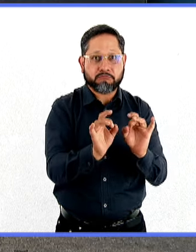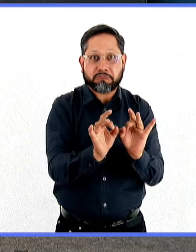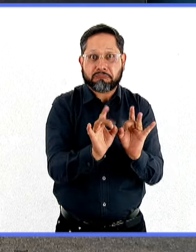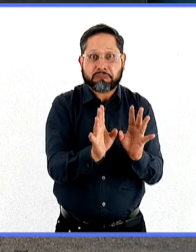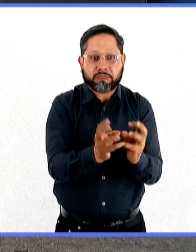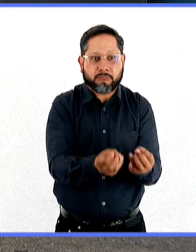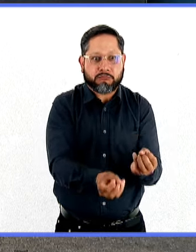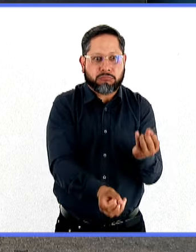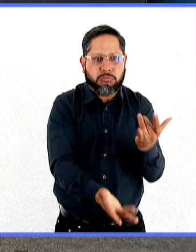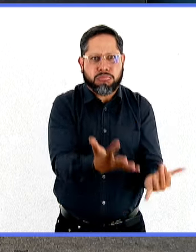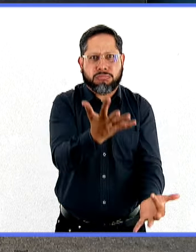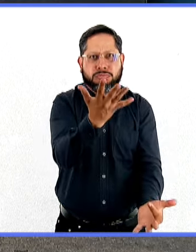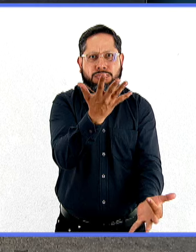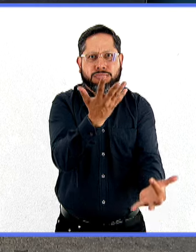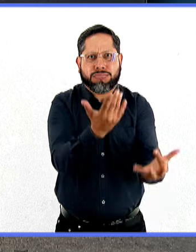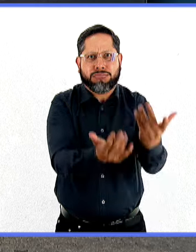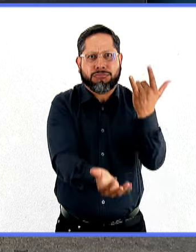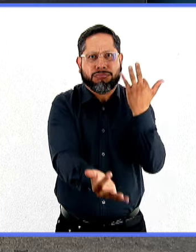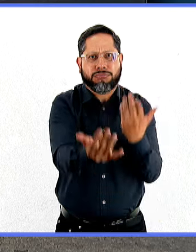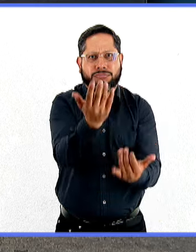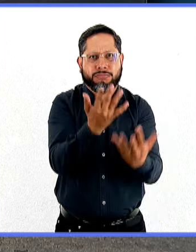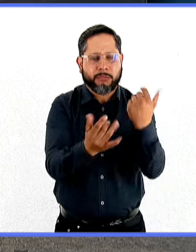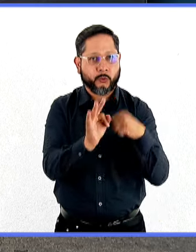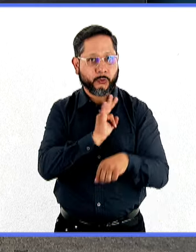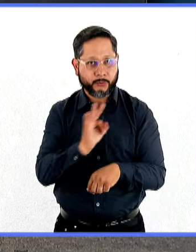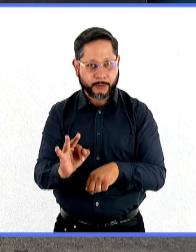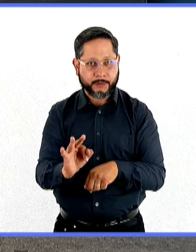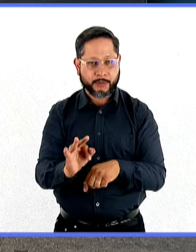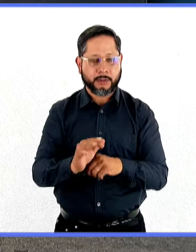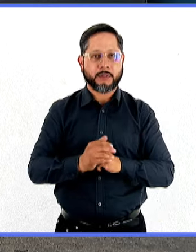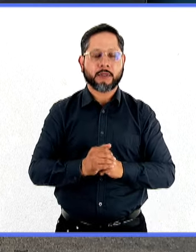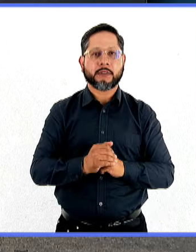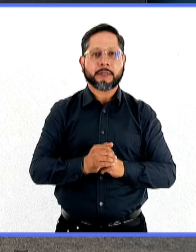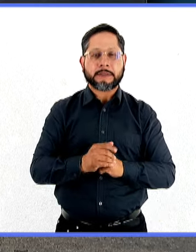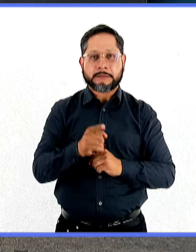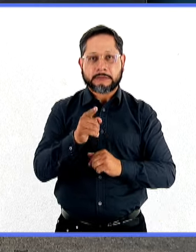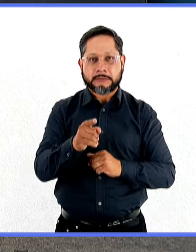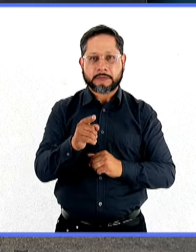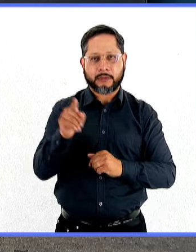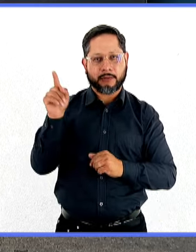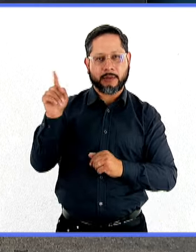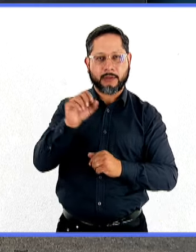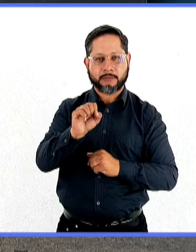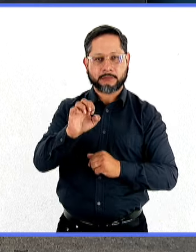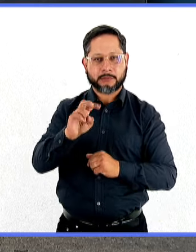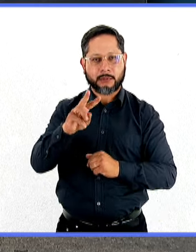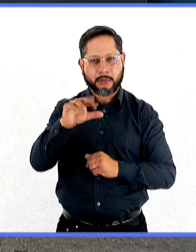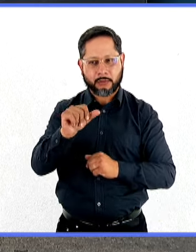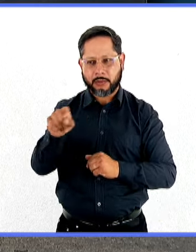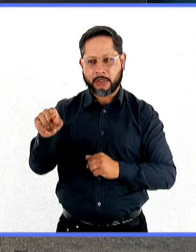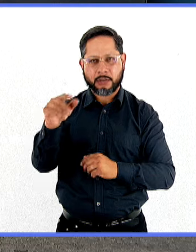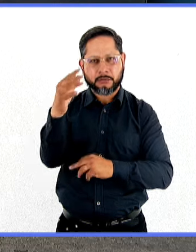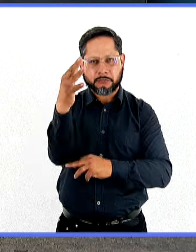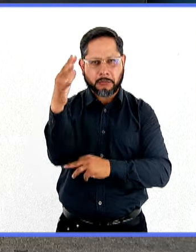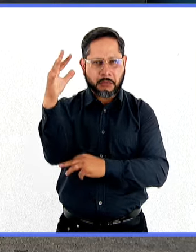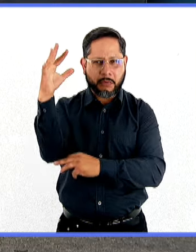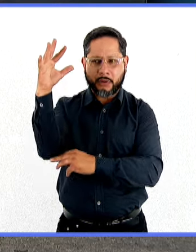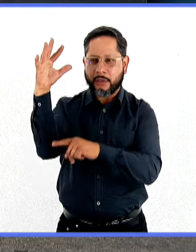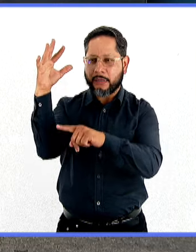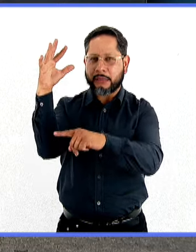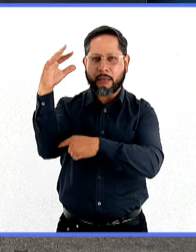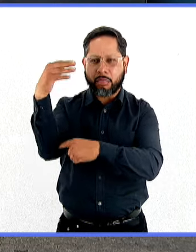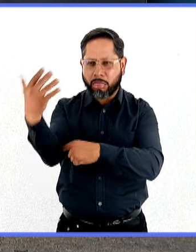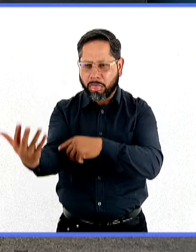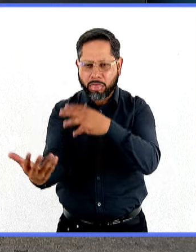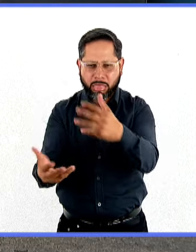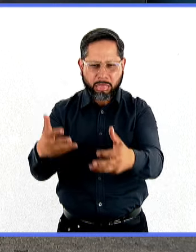propagar un incendio dada a estas condiciones Entonces si la las selvas y los bosques están más sensibles y más vulnerables a la